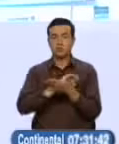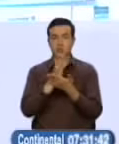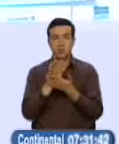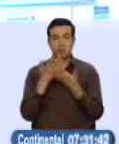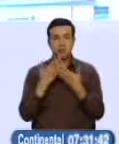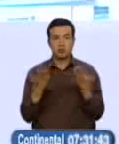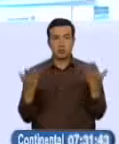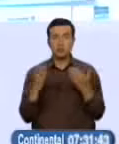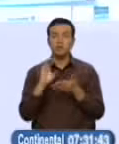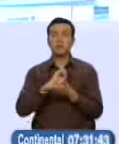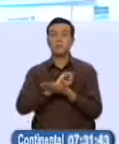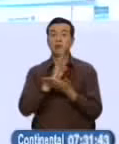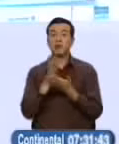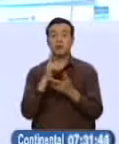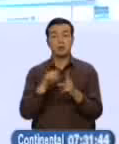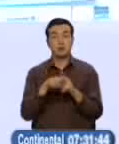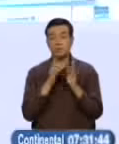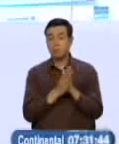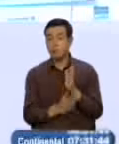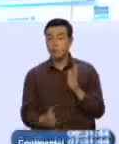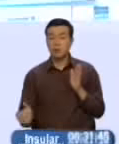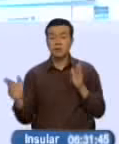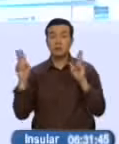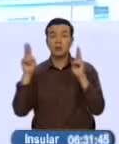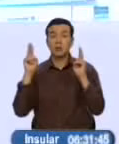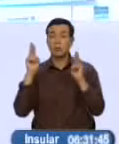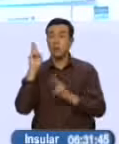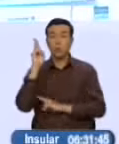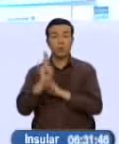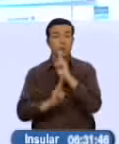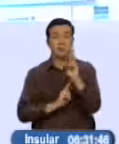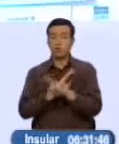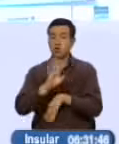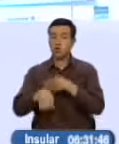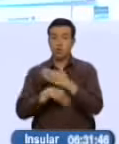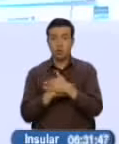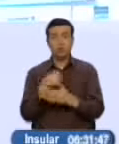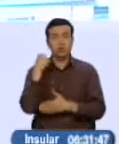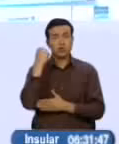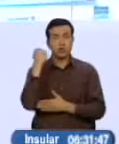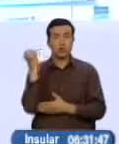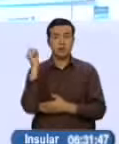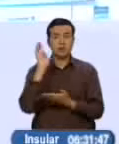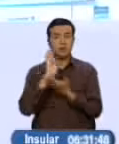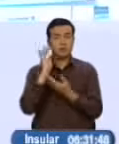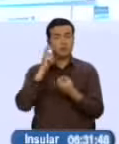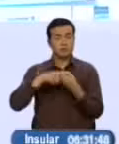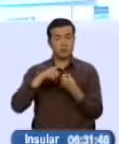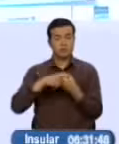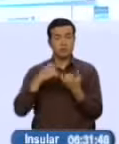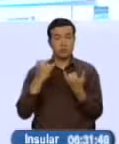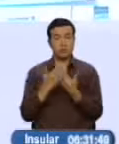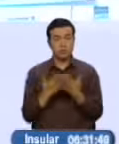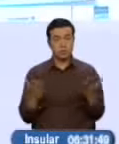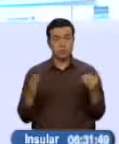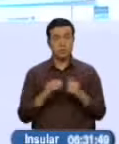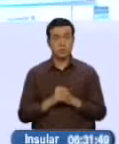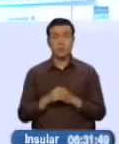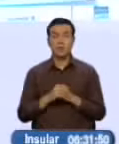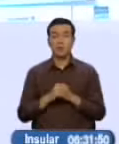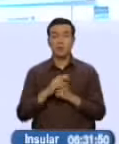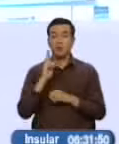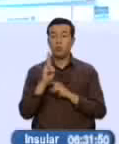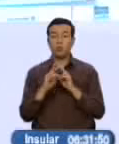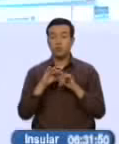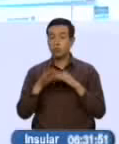Montecristi. Montecristi marca justamente el tema de la universalización de la seguridad social. Y lo que estamos nosotros ahora haciendo es que esa